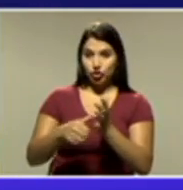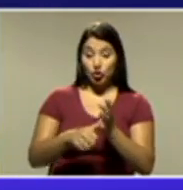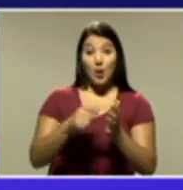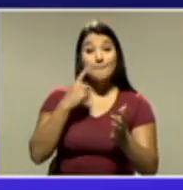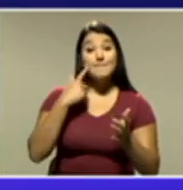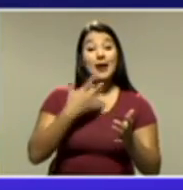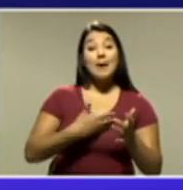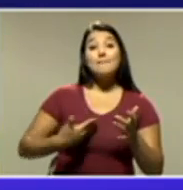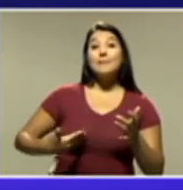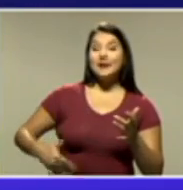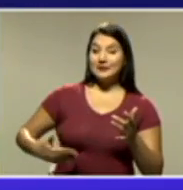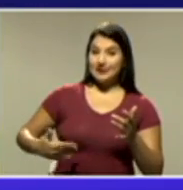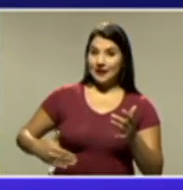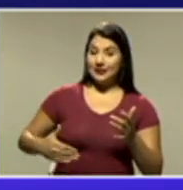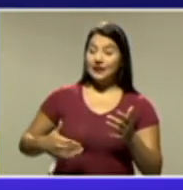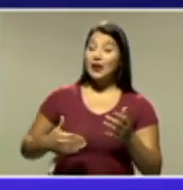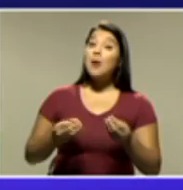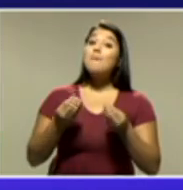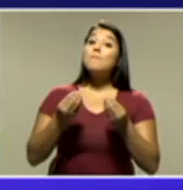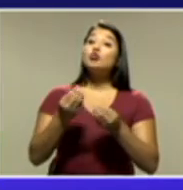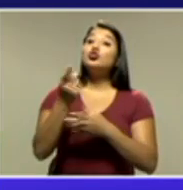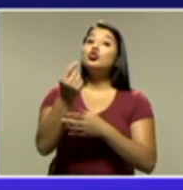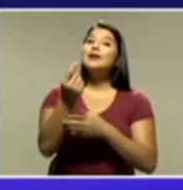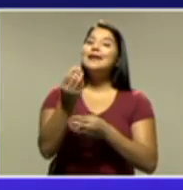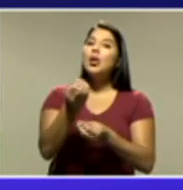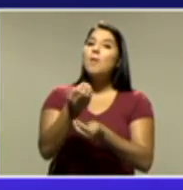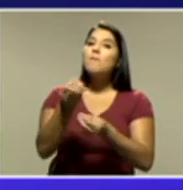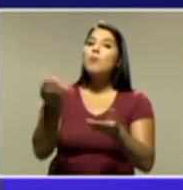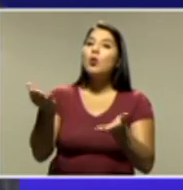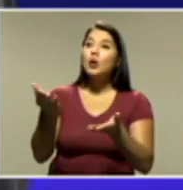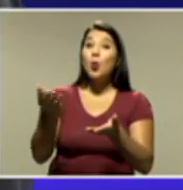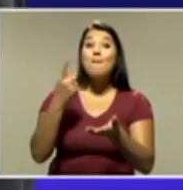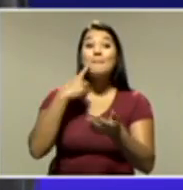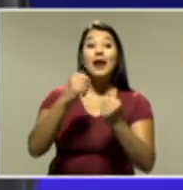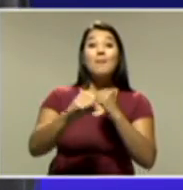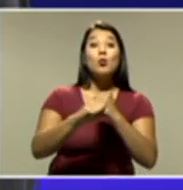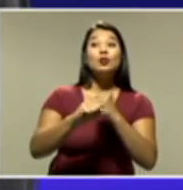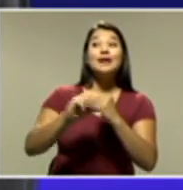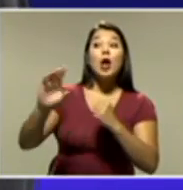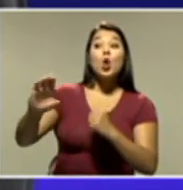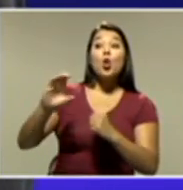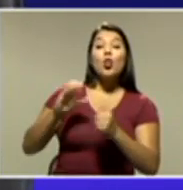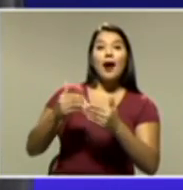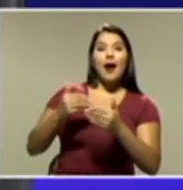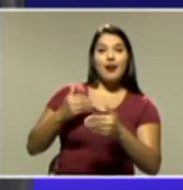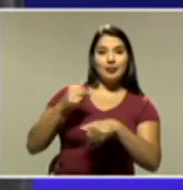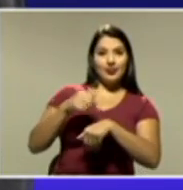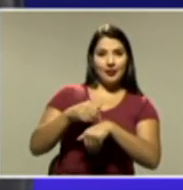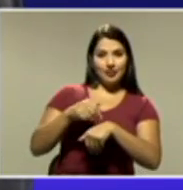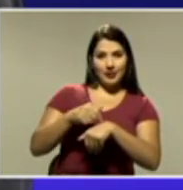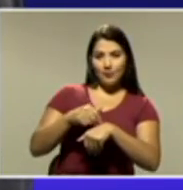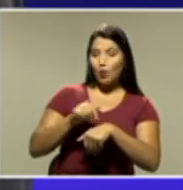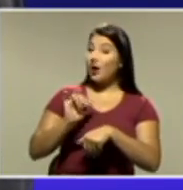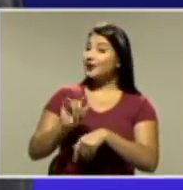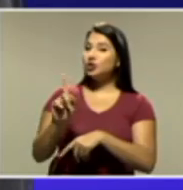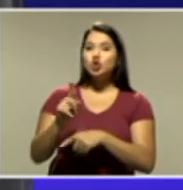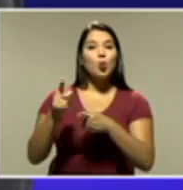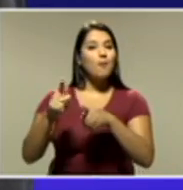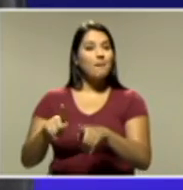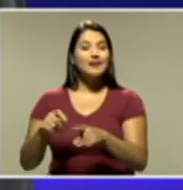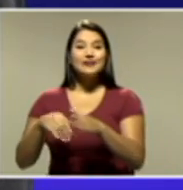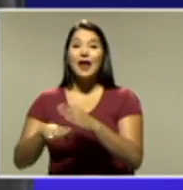la posibilidad de que parte del dinero público se gire antes de la elección, esa posibilidad no existe en la elección